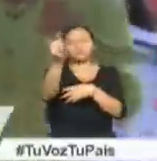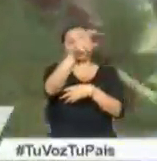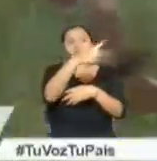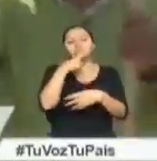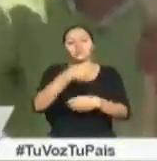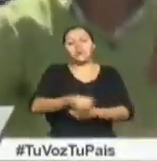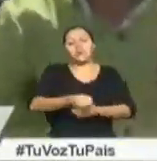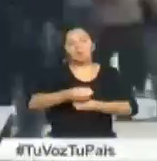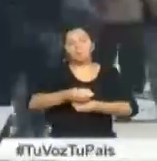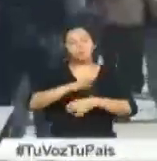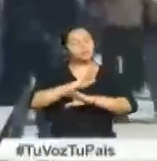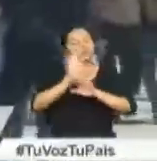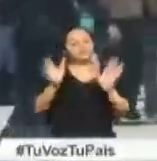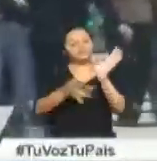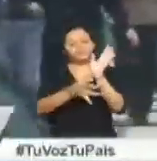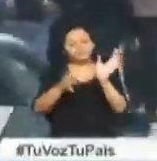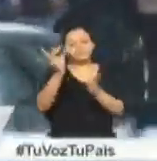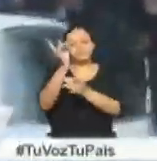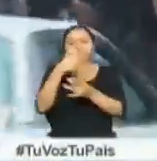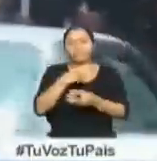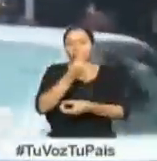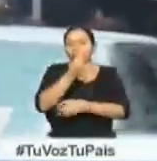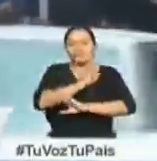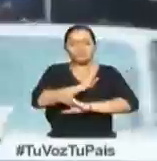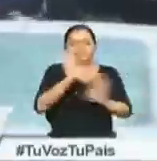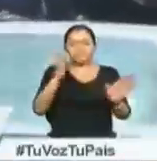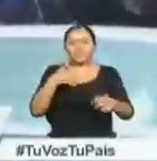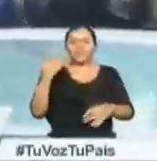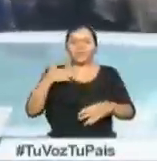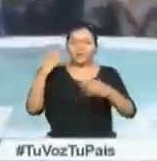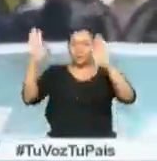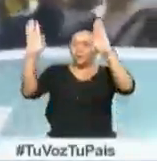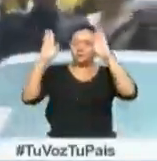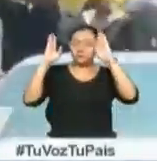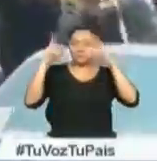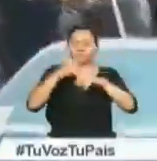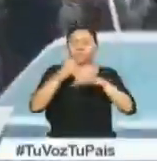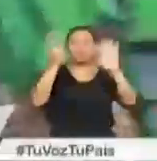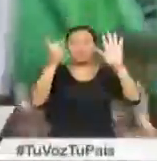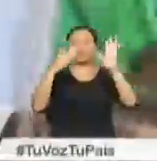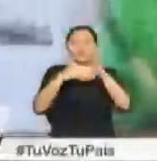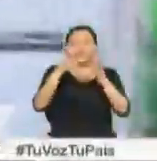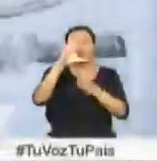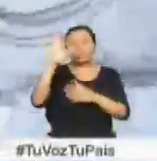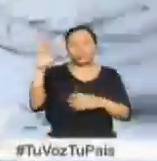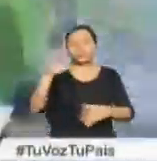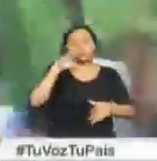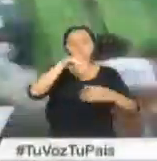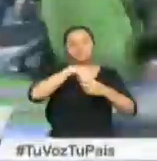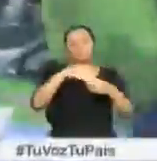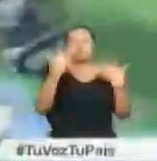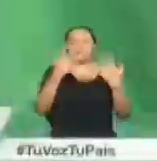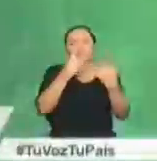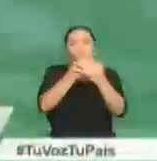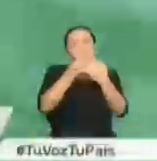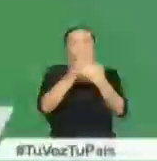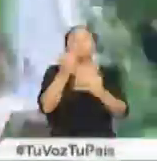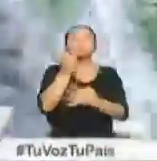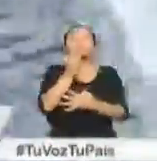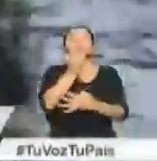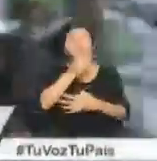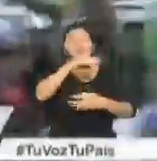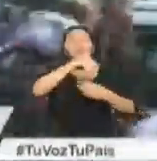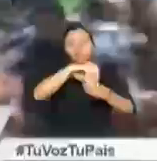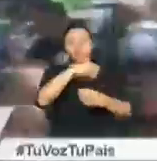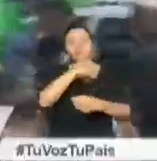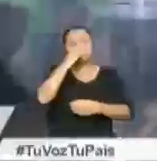hambre como vía para hacer escuchar sus reclamos. 6,500 se encuentran internados actualmente en presidios israelíes,